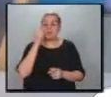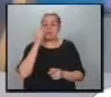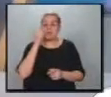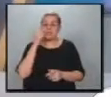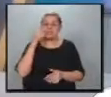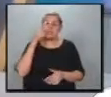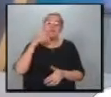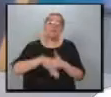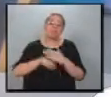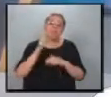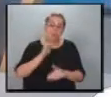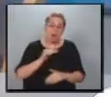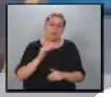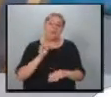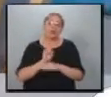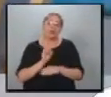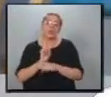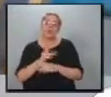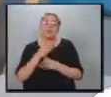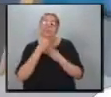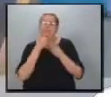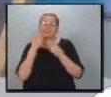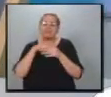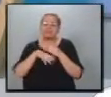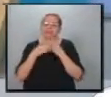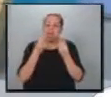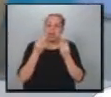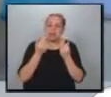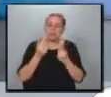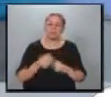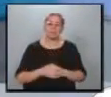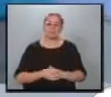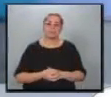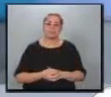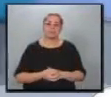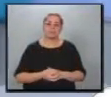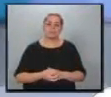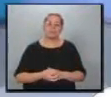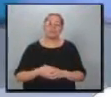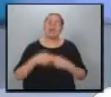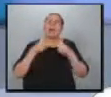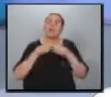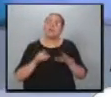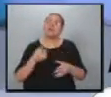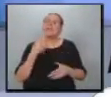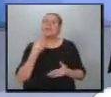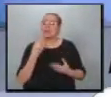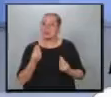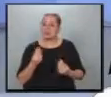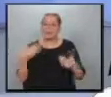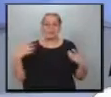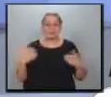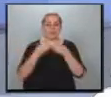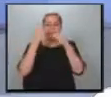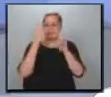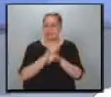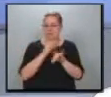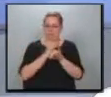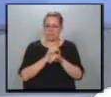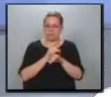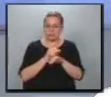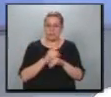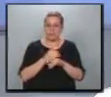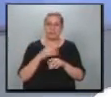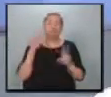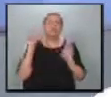de botella para precisamente armonizar en la botella lo realizado. Vamos a ver. Bueno. Vamos a comenzar con un brindis. Siempre. Vos arrancaste. Qué buen con